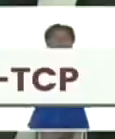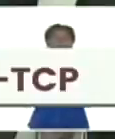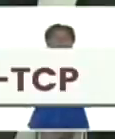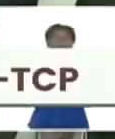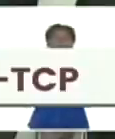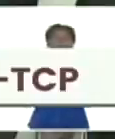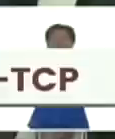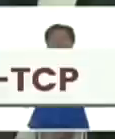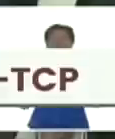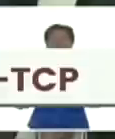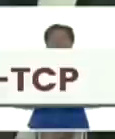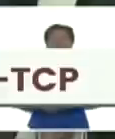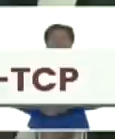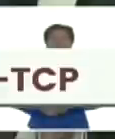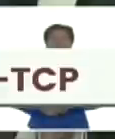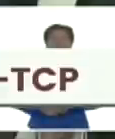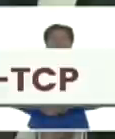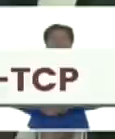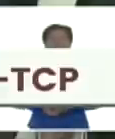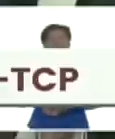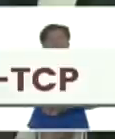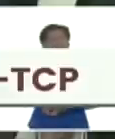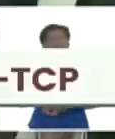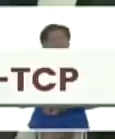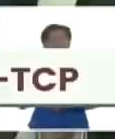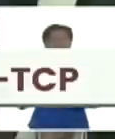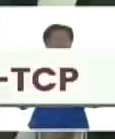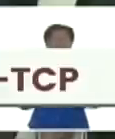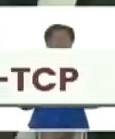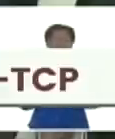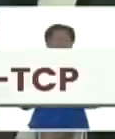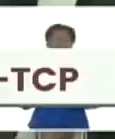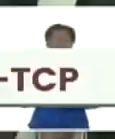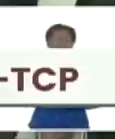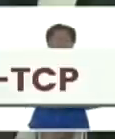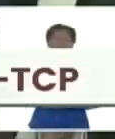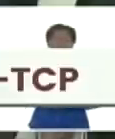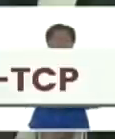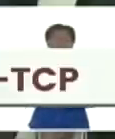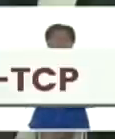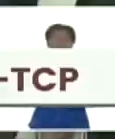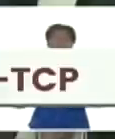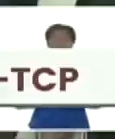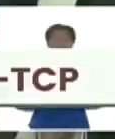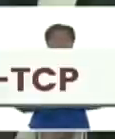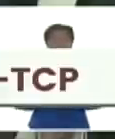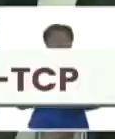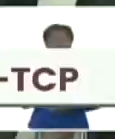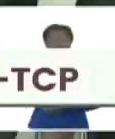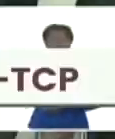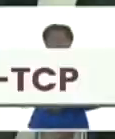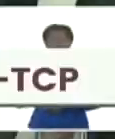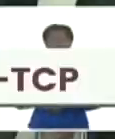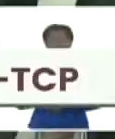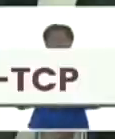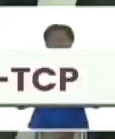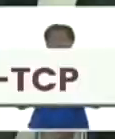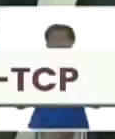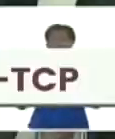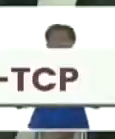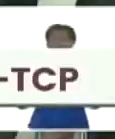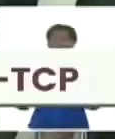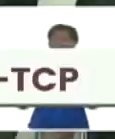Importante, desafortunadamente, en vez de concentrarnos en la reconstrucción, la reconciliación, en